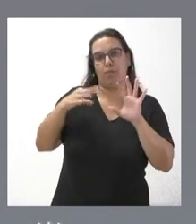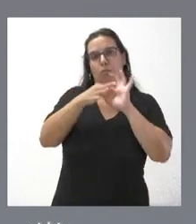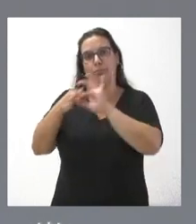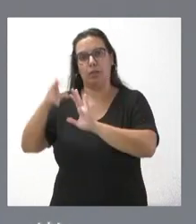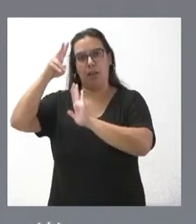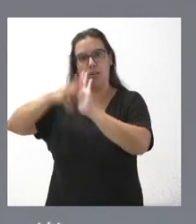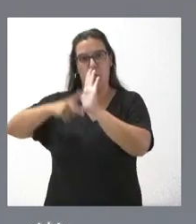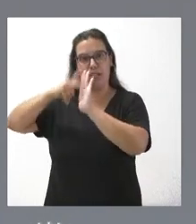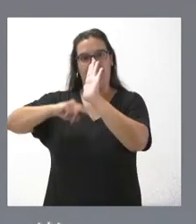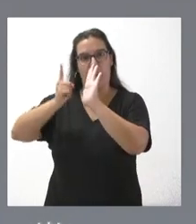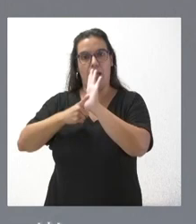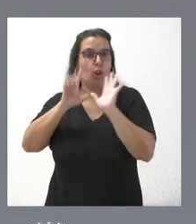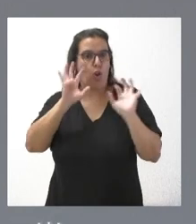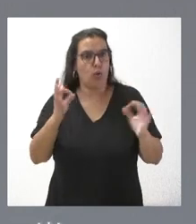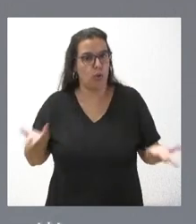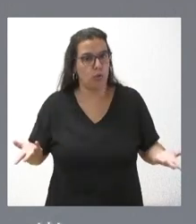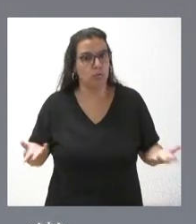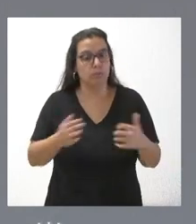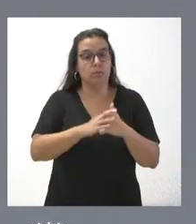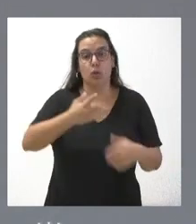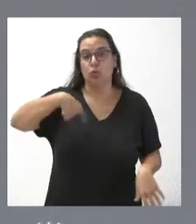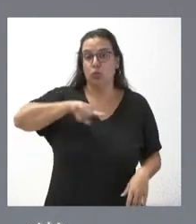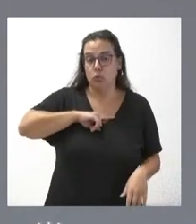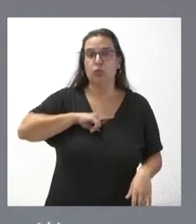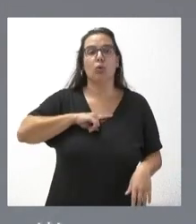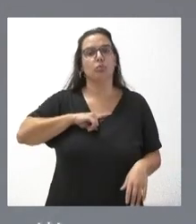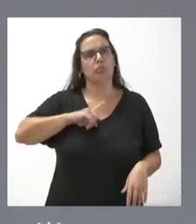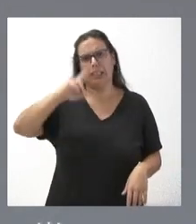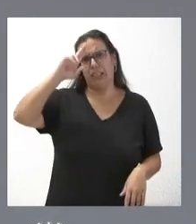pues es evidente. Nosotros